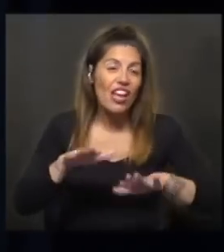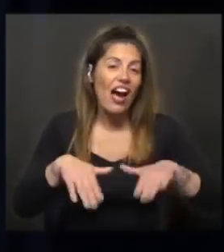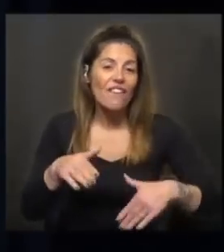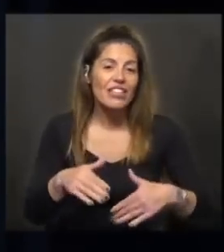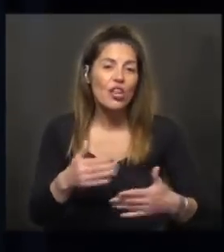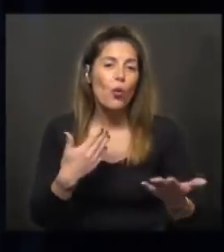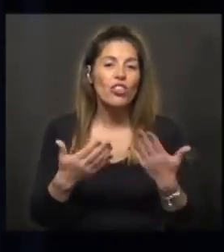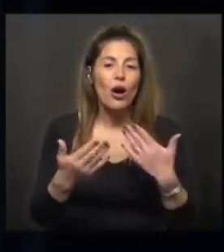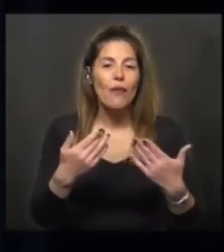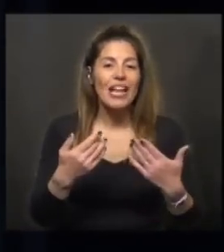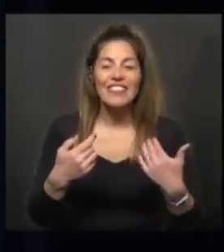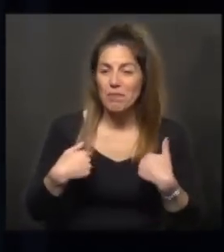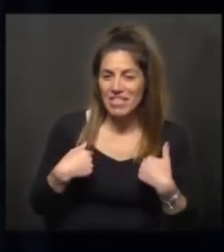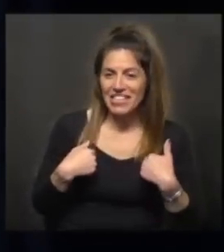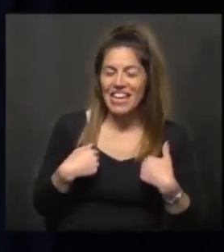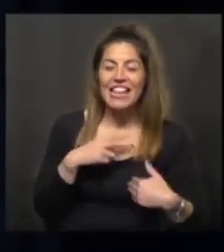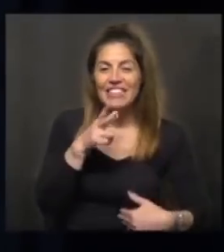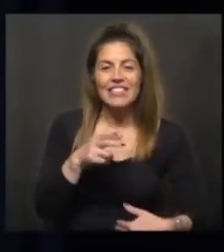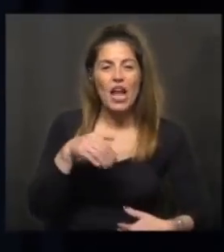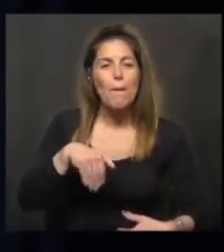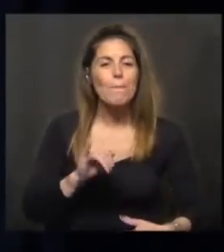de mí dicen mi padre claro